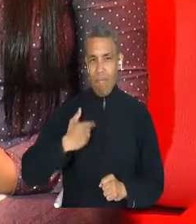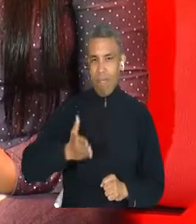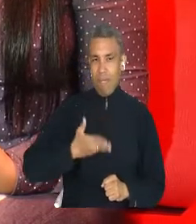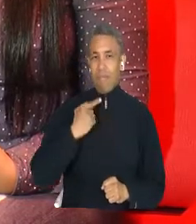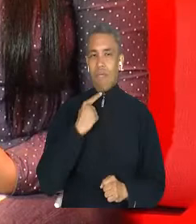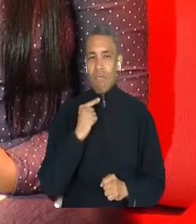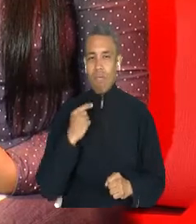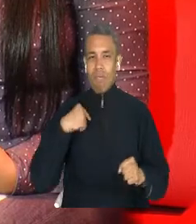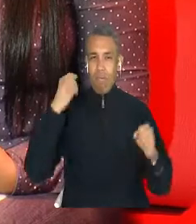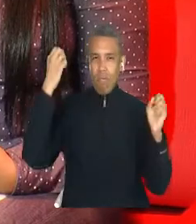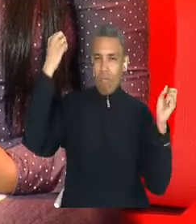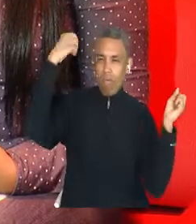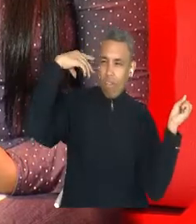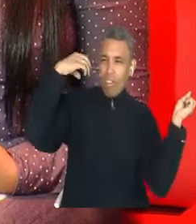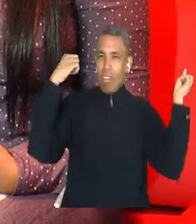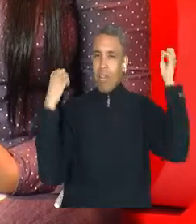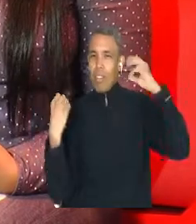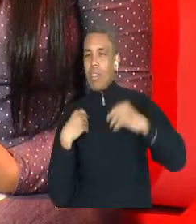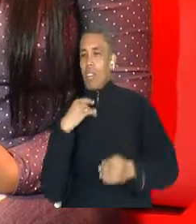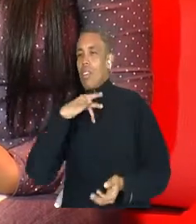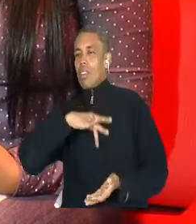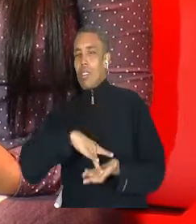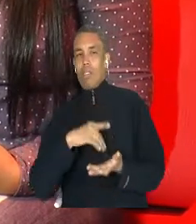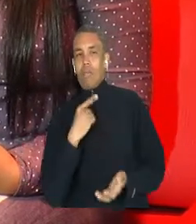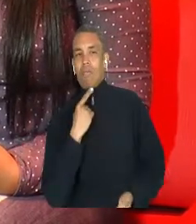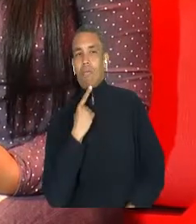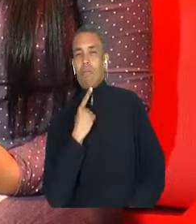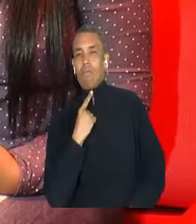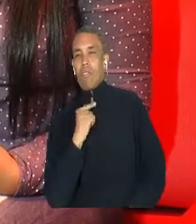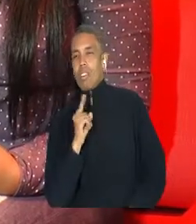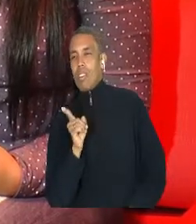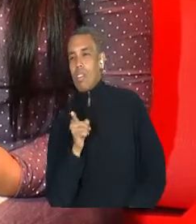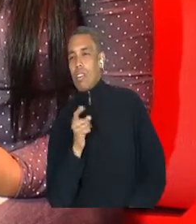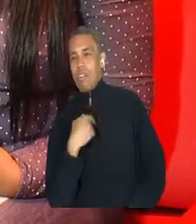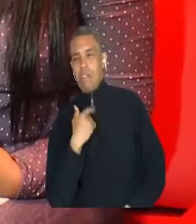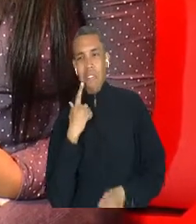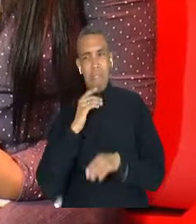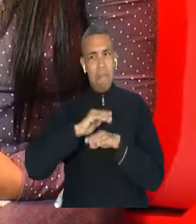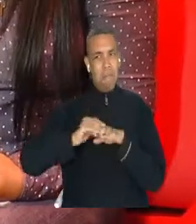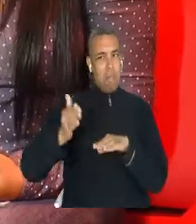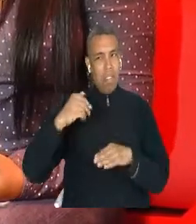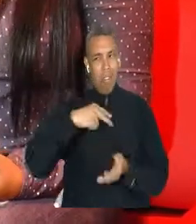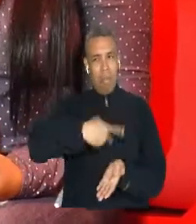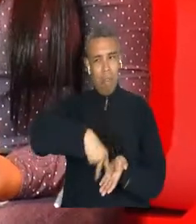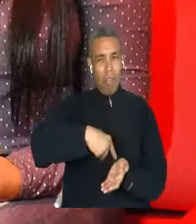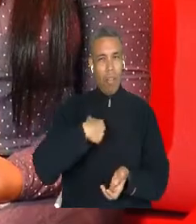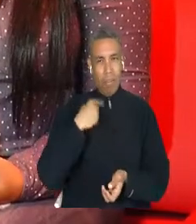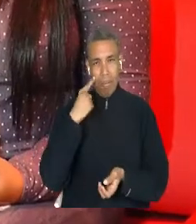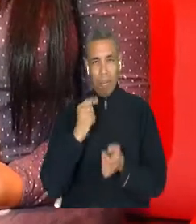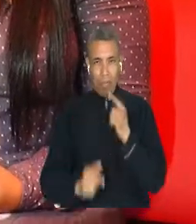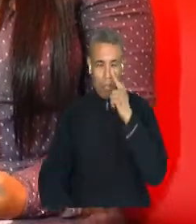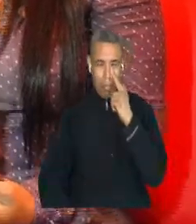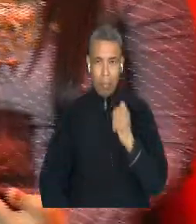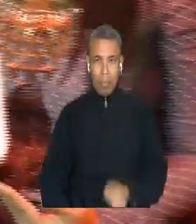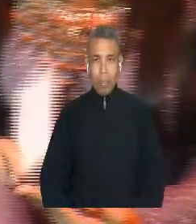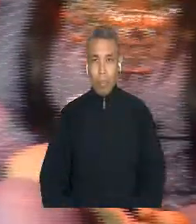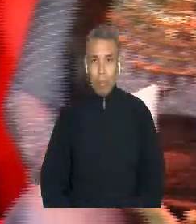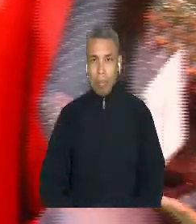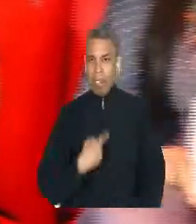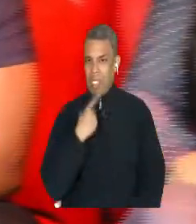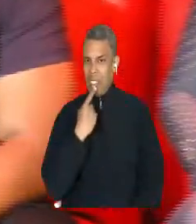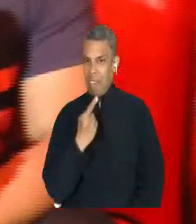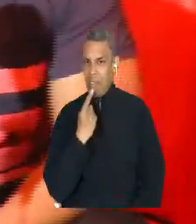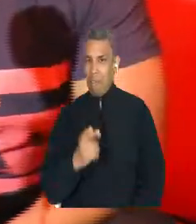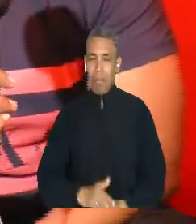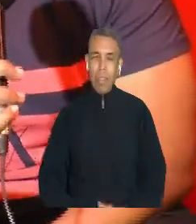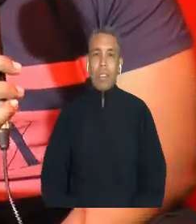de sacar a bailar a la niña que me gusta. Bueno, entonces cántenos un poquito de Contigo. Ay, tengo ganas de bailar contigo,